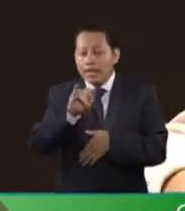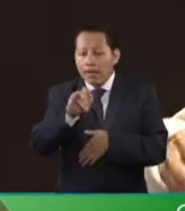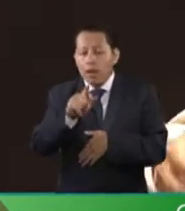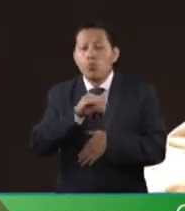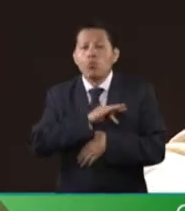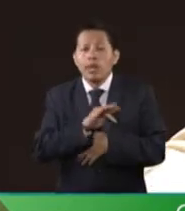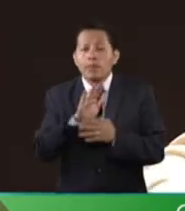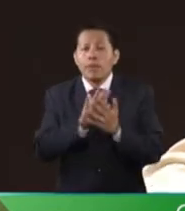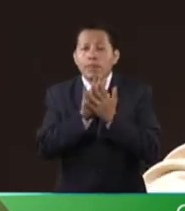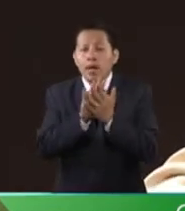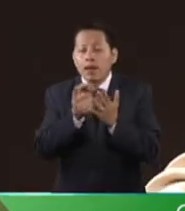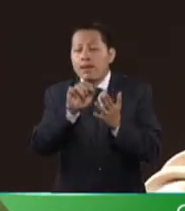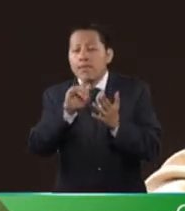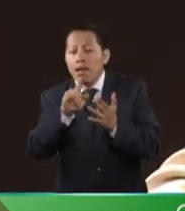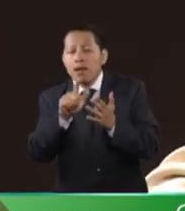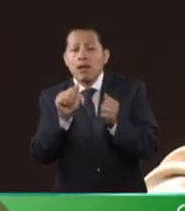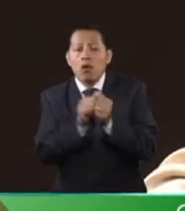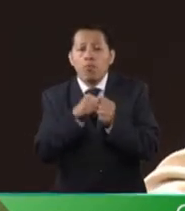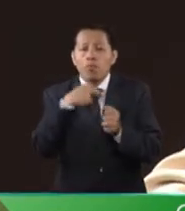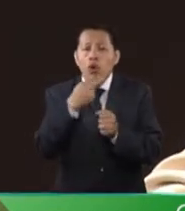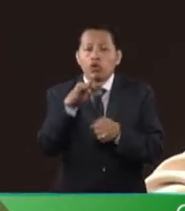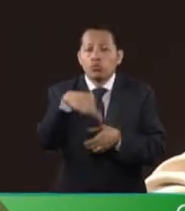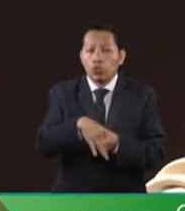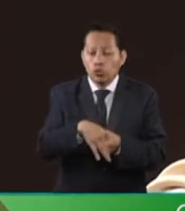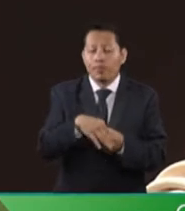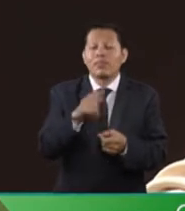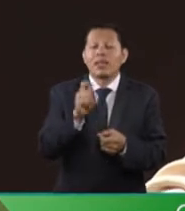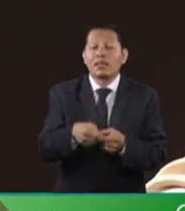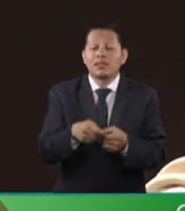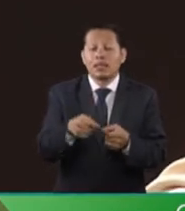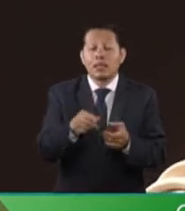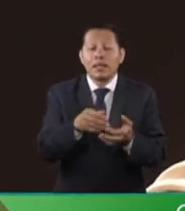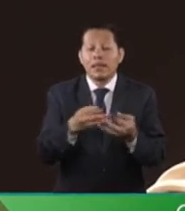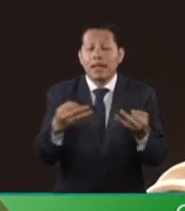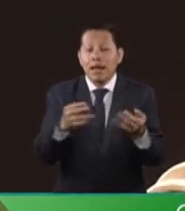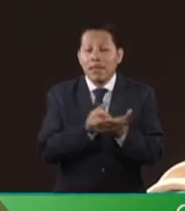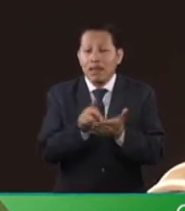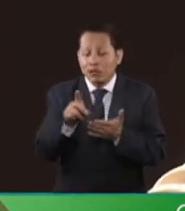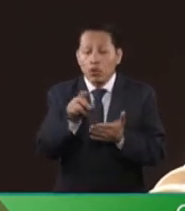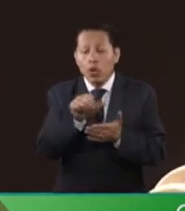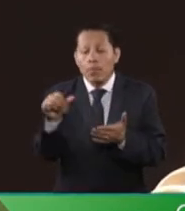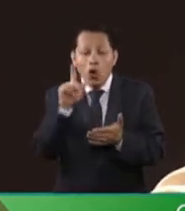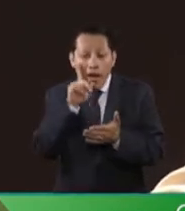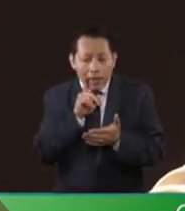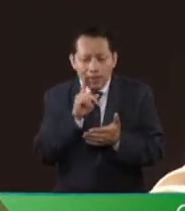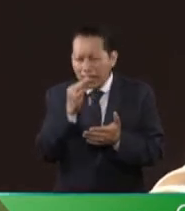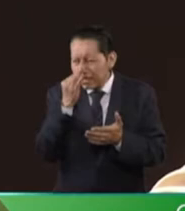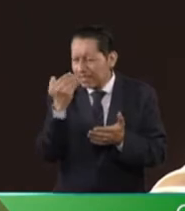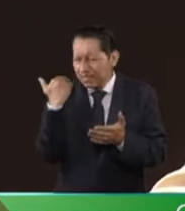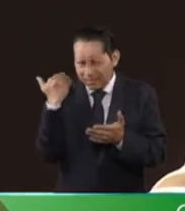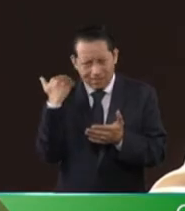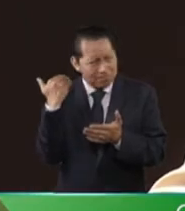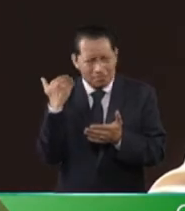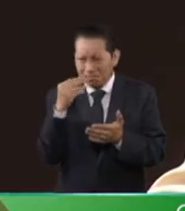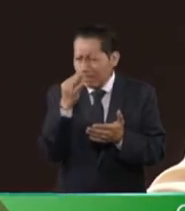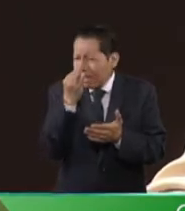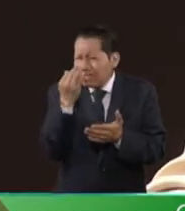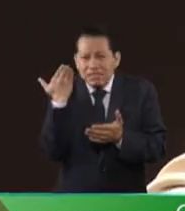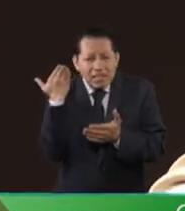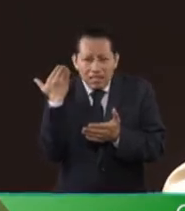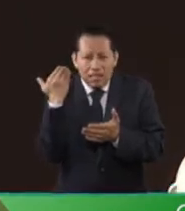en el ejido con voz y con voto. Hablar del derecho a la tierra en las mujeres es bien reciente, compañeras y